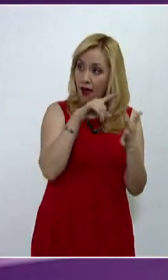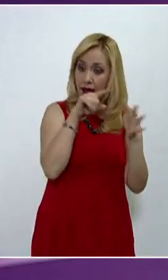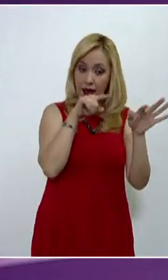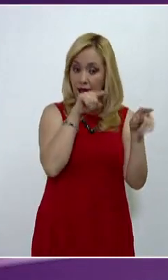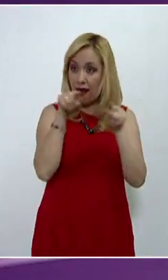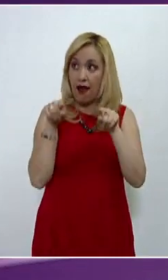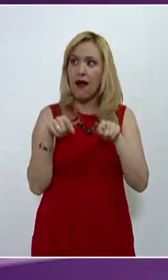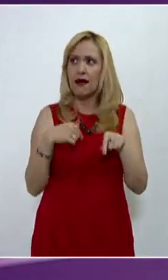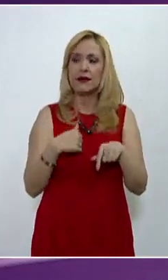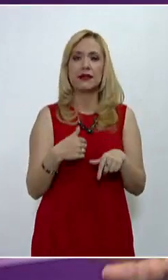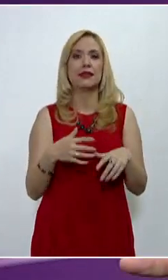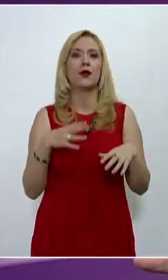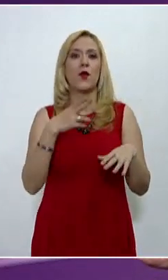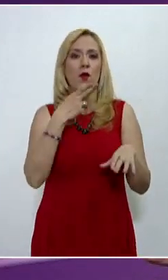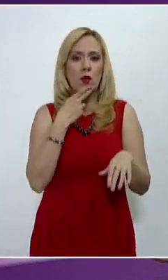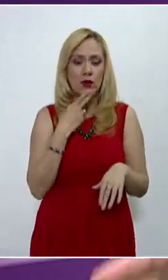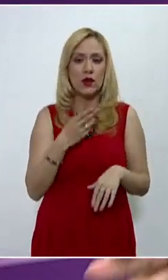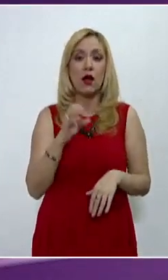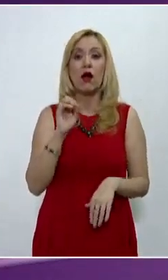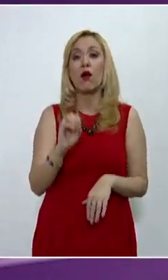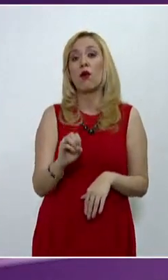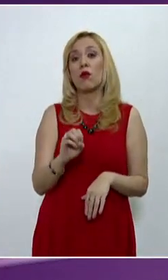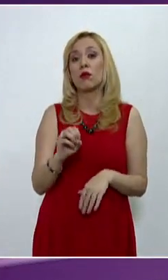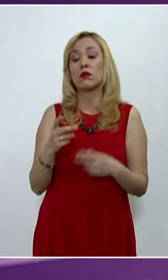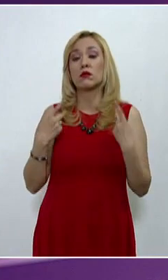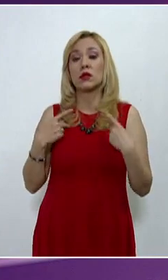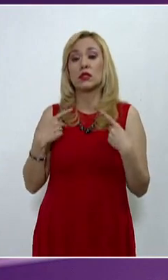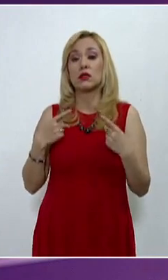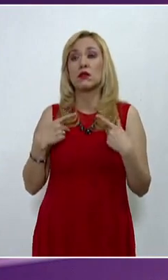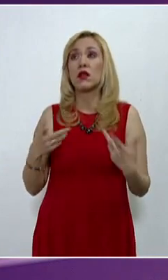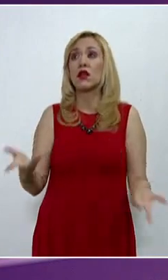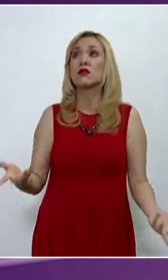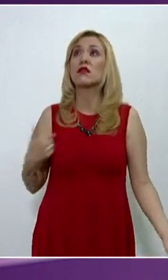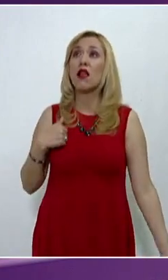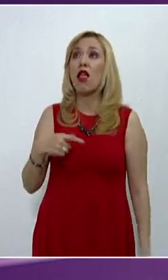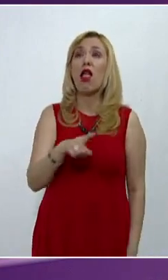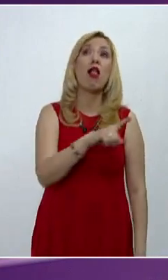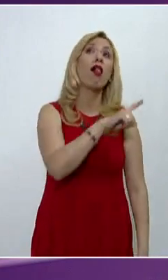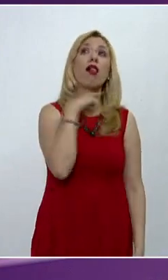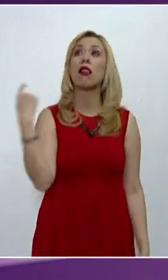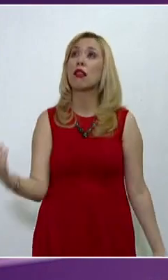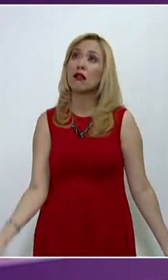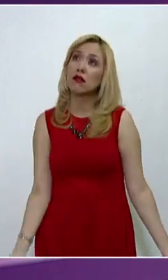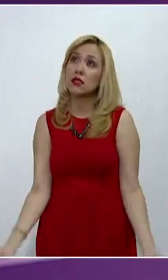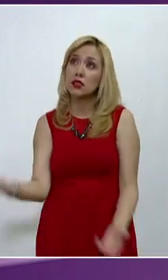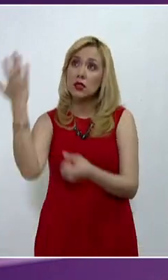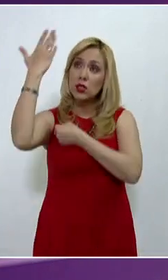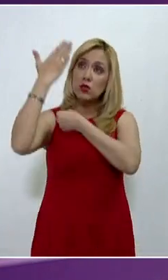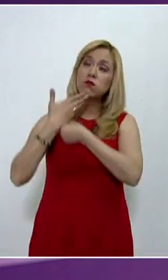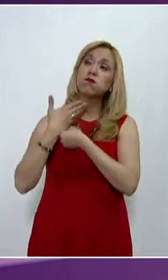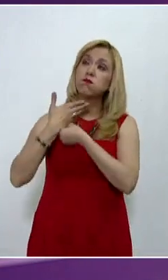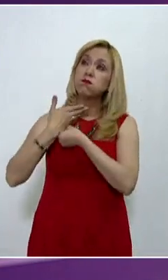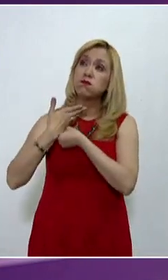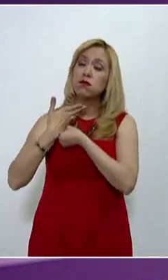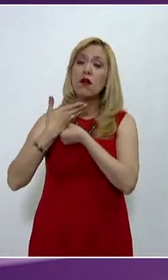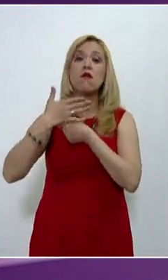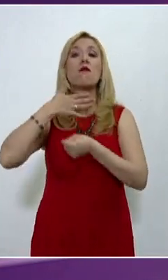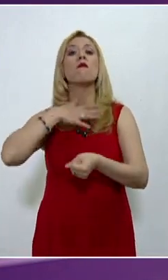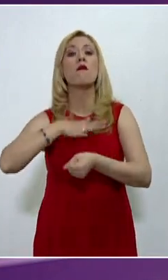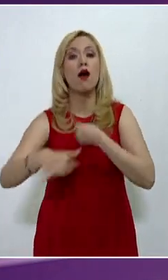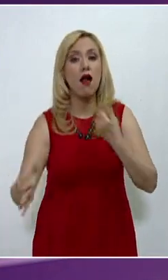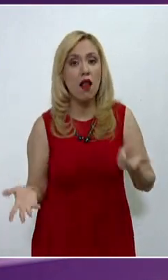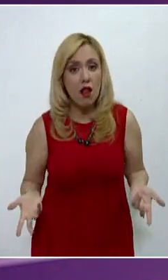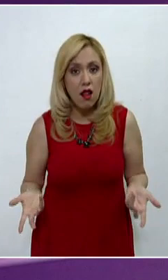aquellas personas que han sido vencidas en su presunción de inocencia y por consiguiente condenadas, ¿cuáles van a ser las medidas que se van a